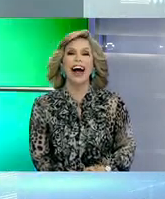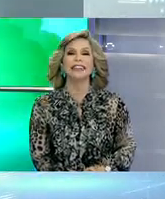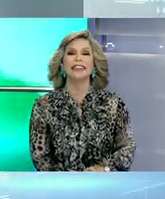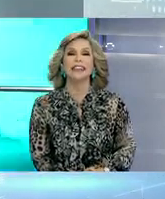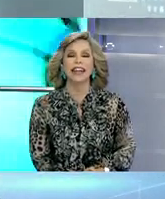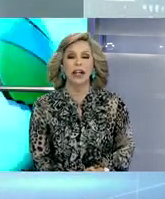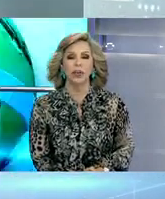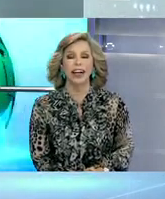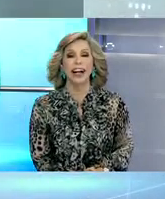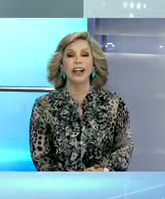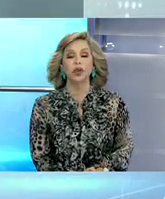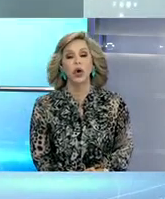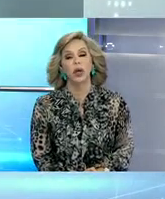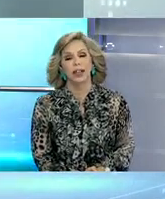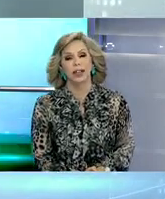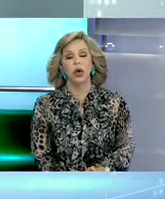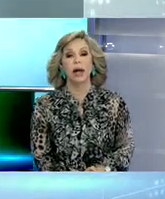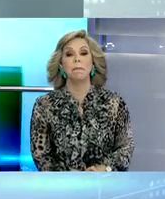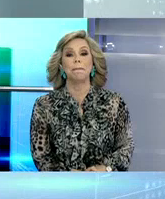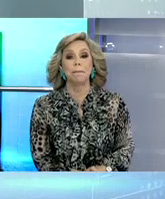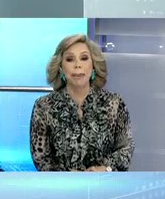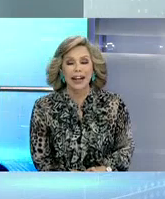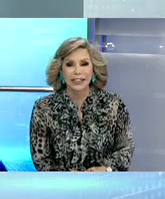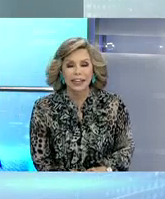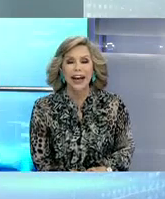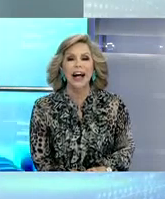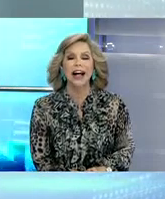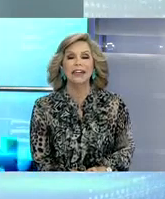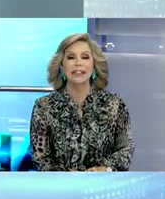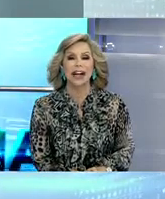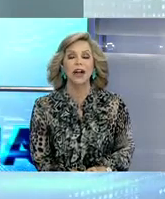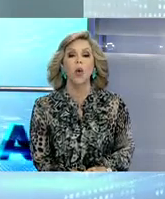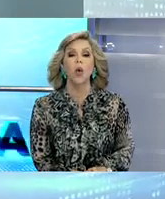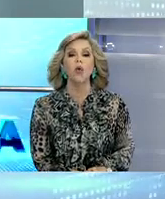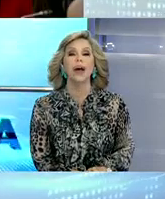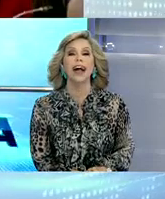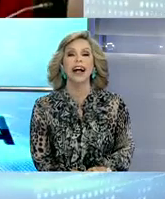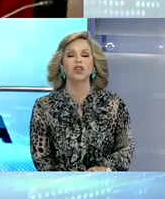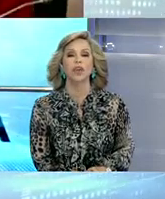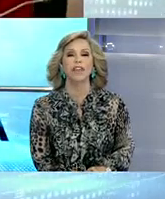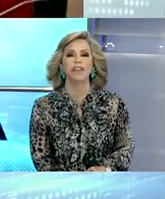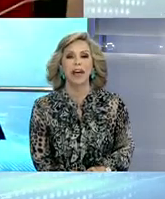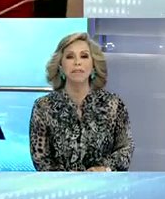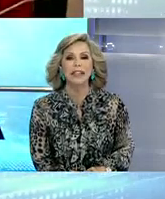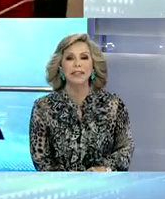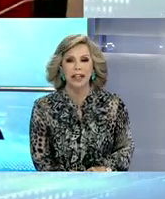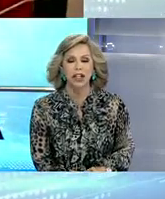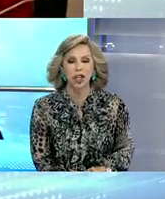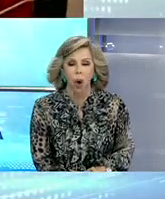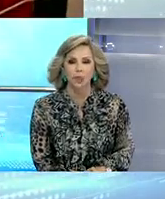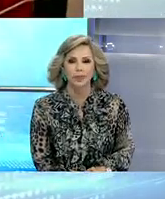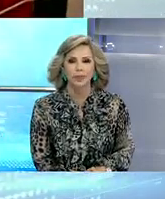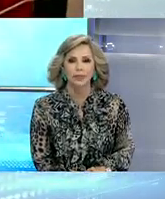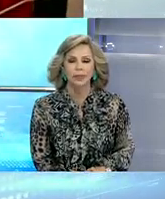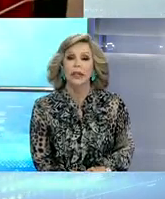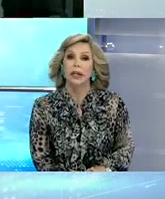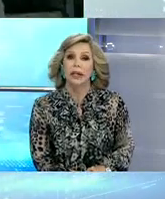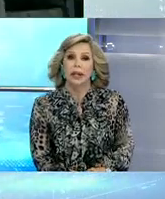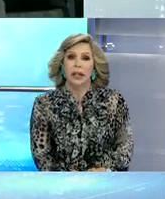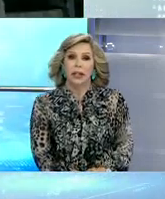este asesinato, en el caso de lo que pareciera ser un caso de femicidio.